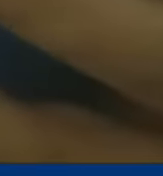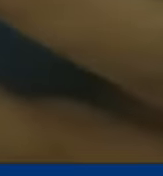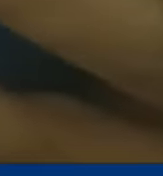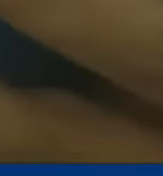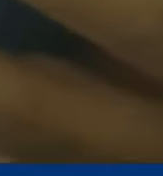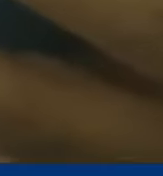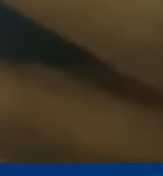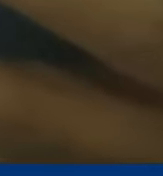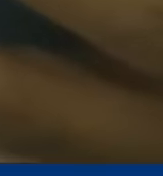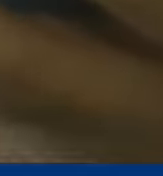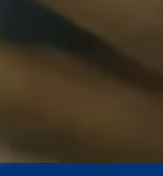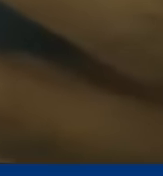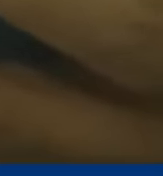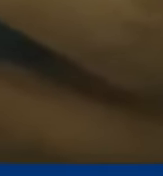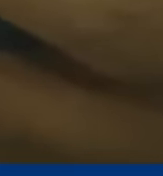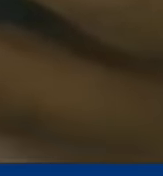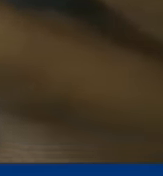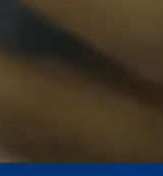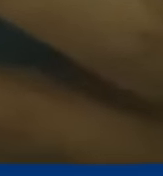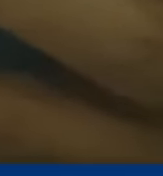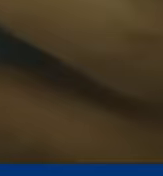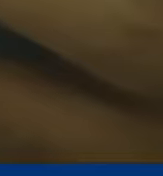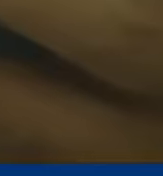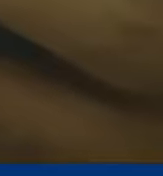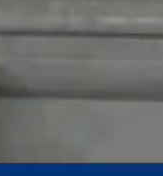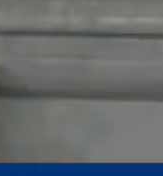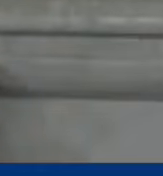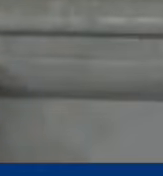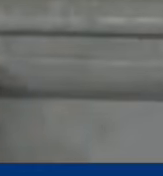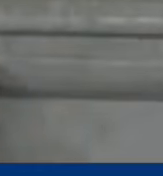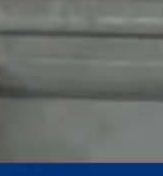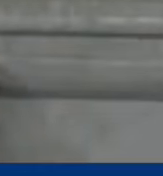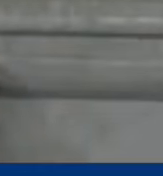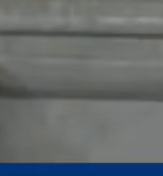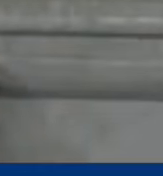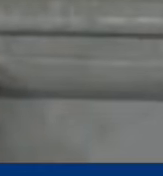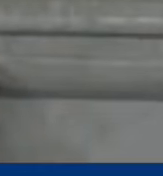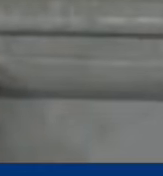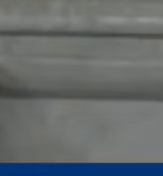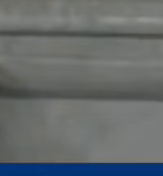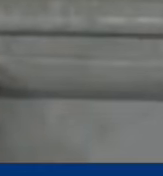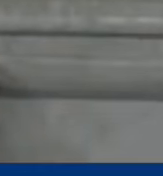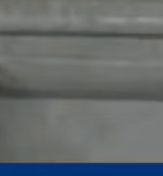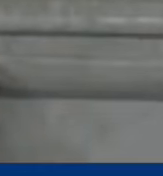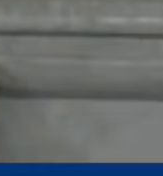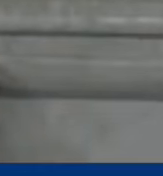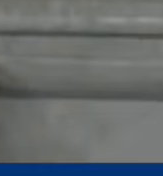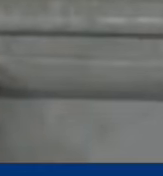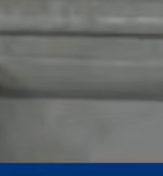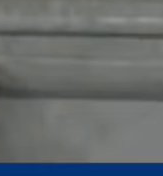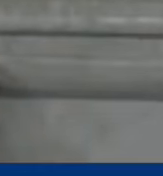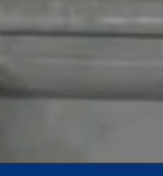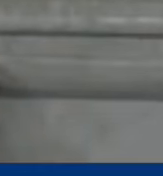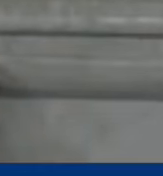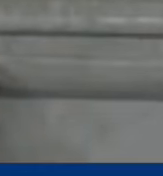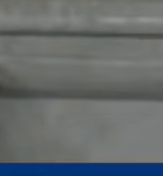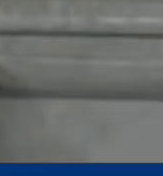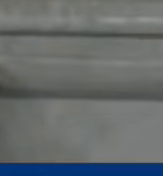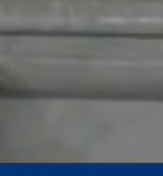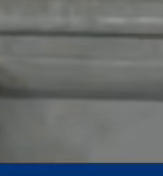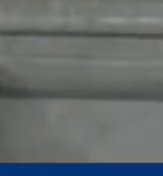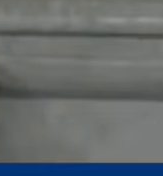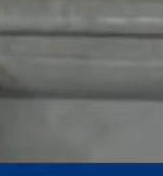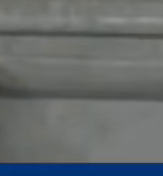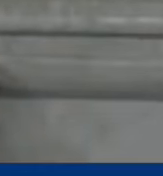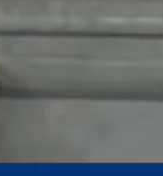cómo se hacen las cosas, porque puede haber tesis, ideas, teorías bonitas de sociedades utópicas,